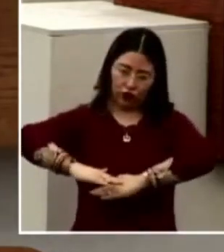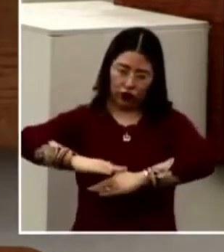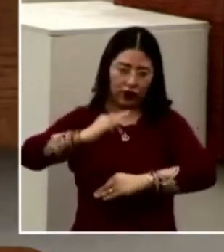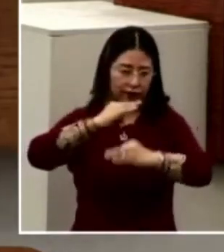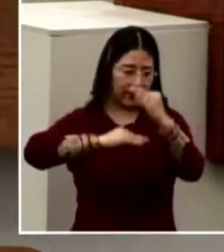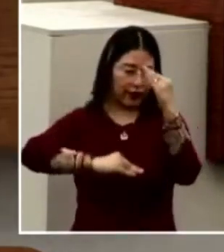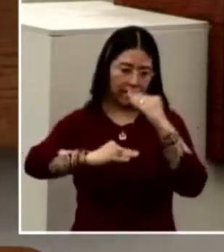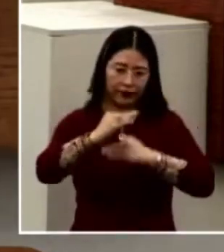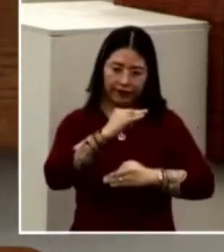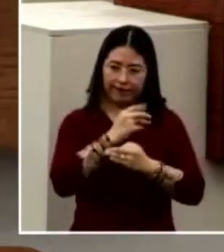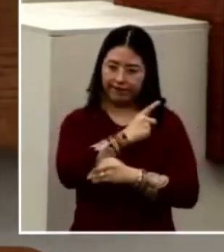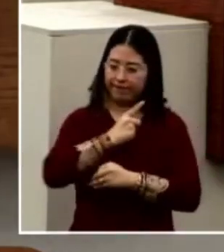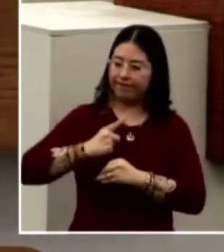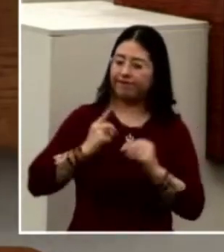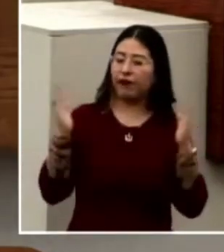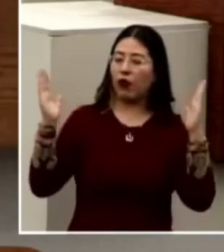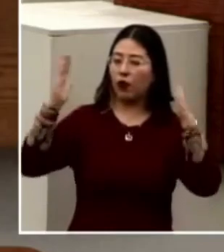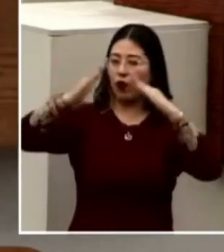todos.